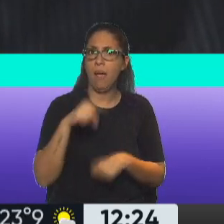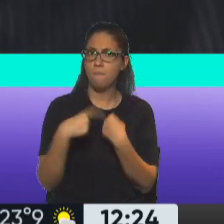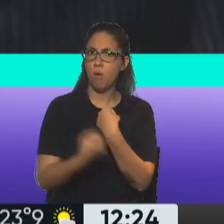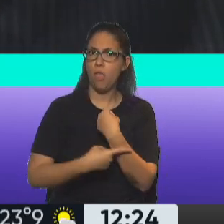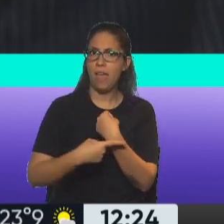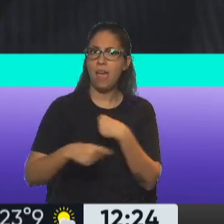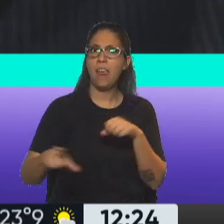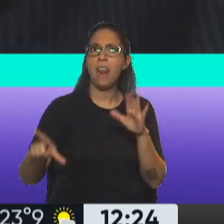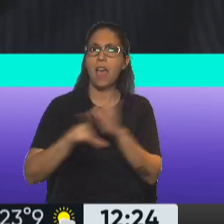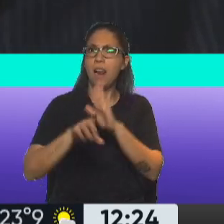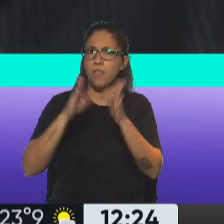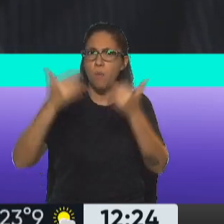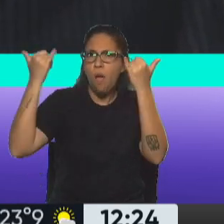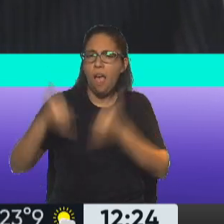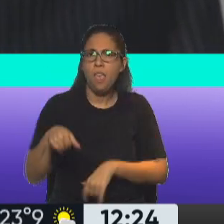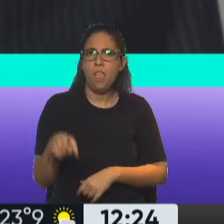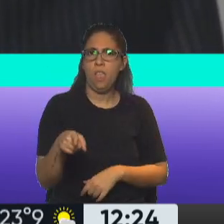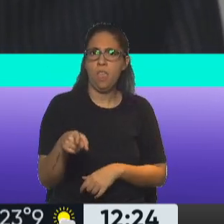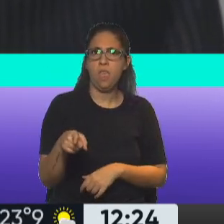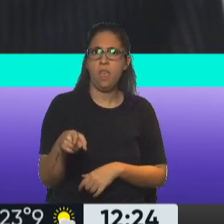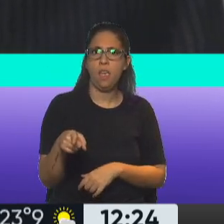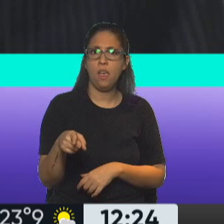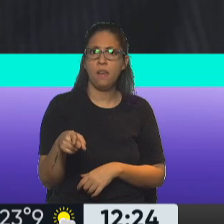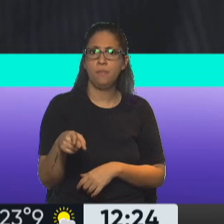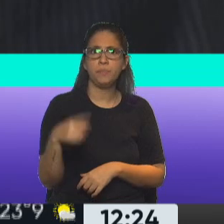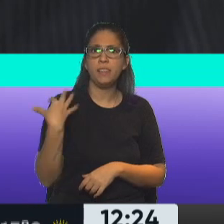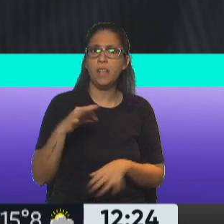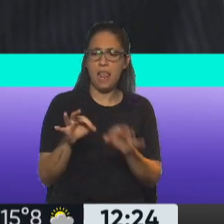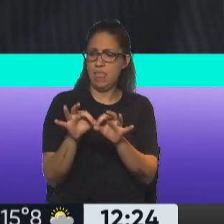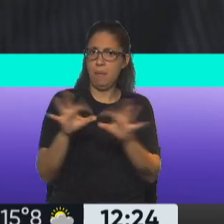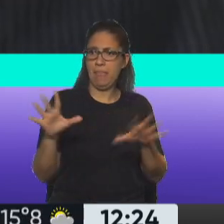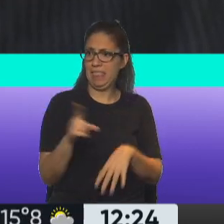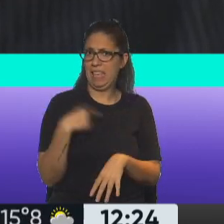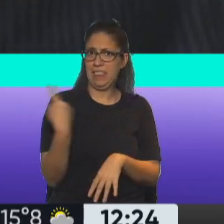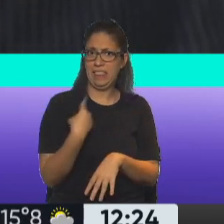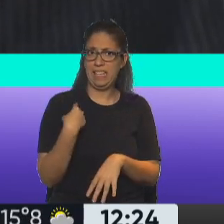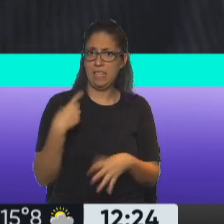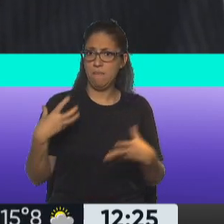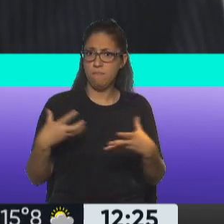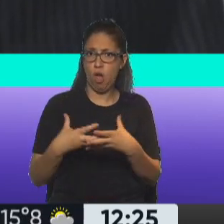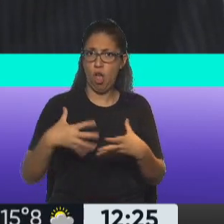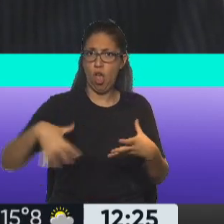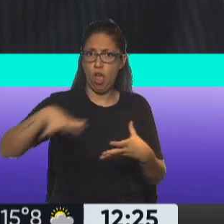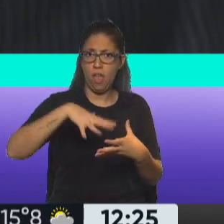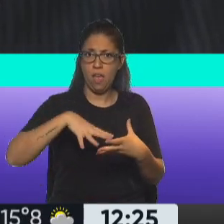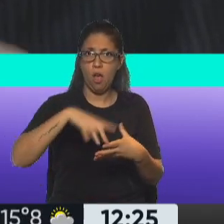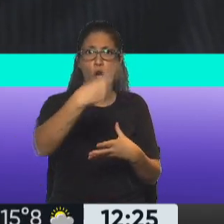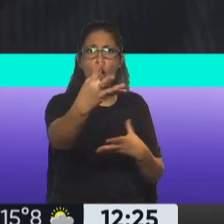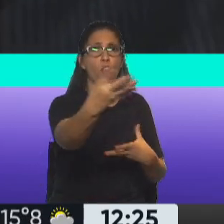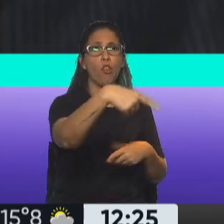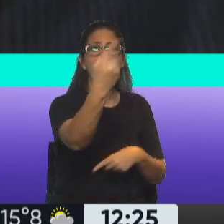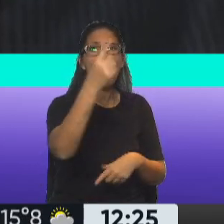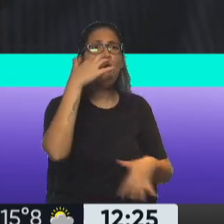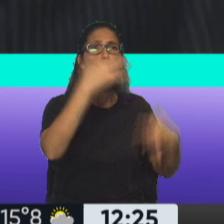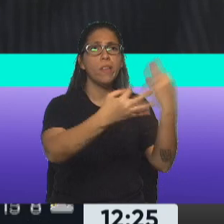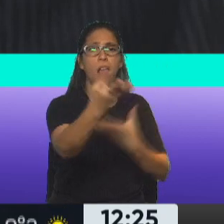que es el poder legislativo, que es la independencia de este poder, que no se puede, por supuesto, meter el poder